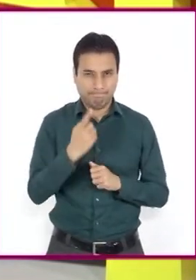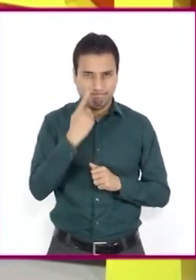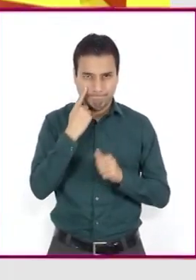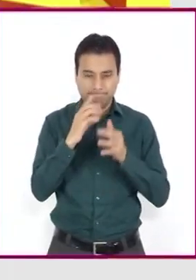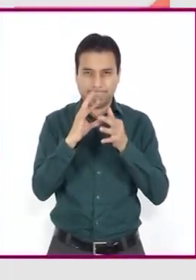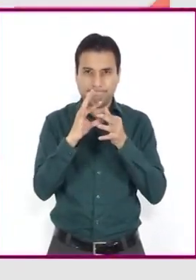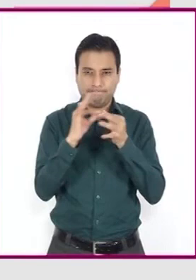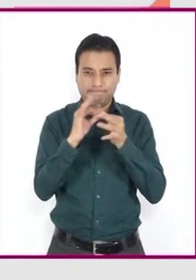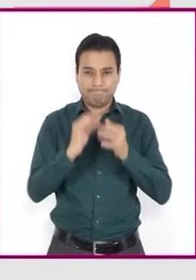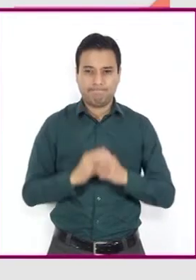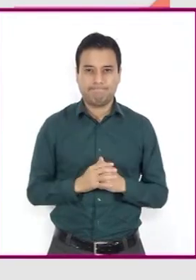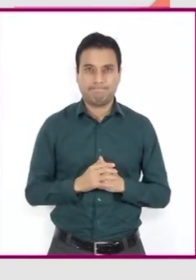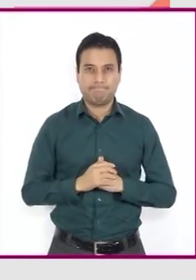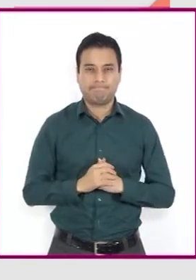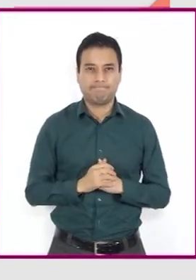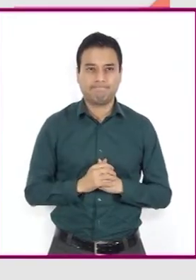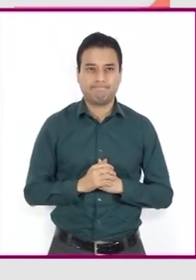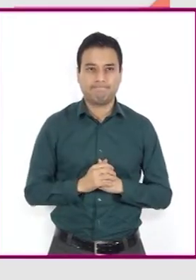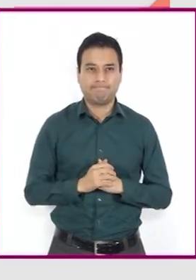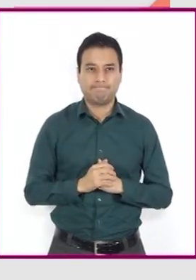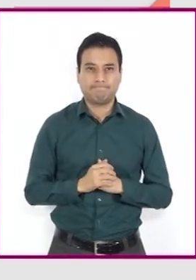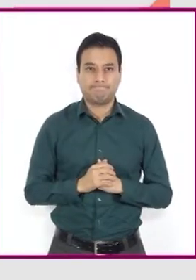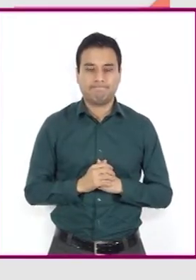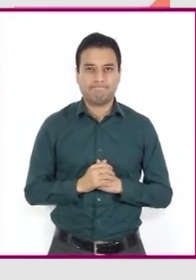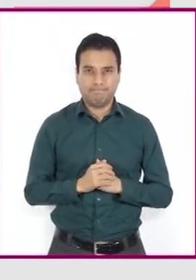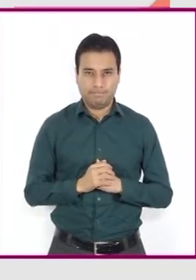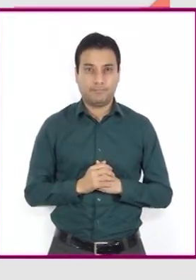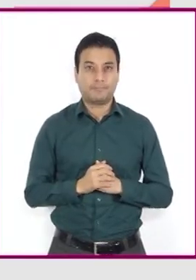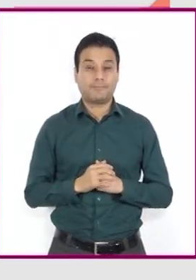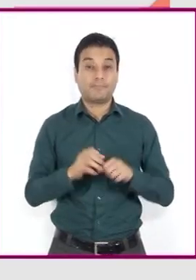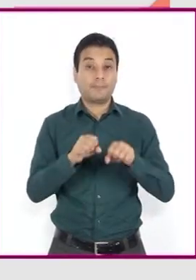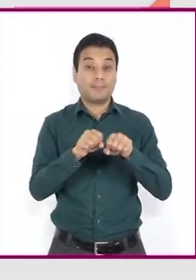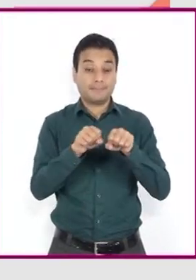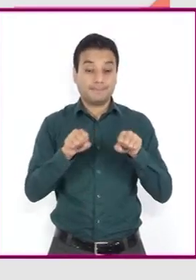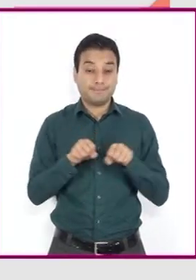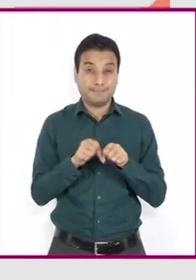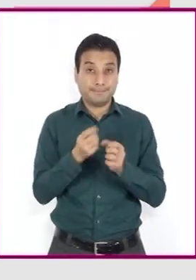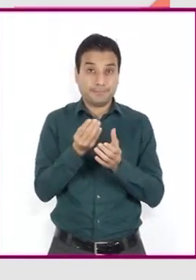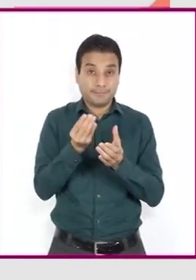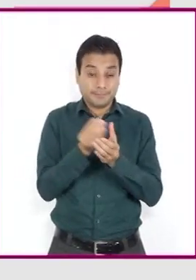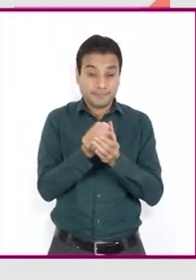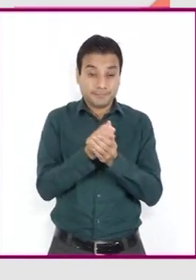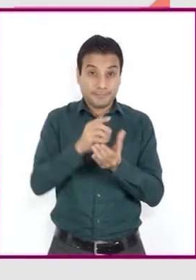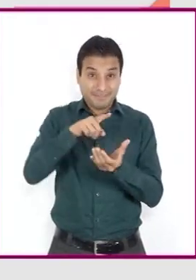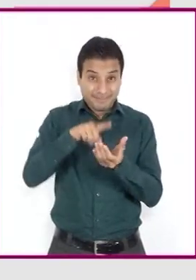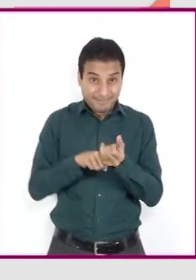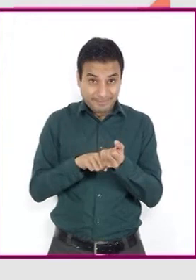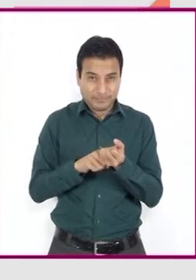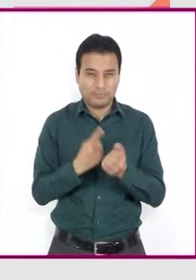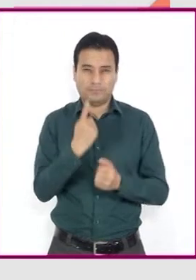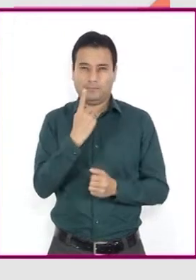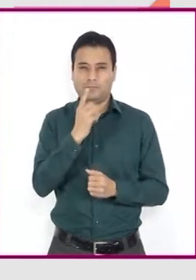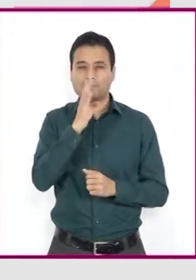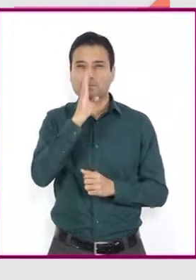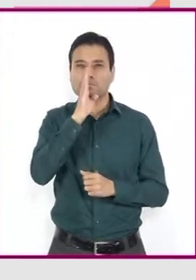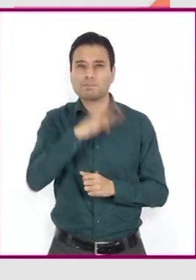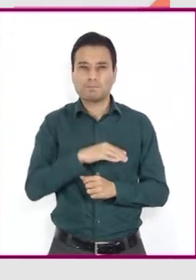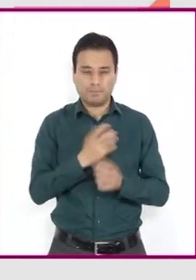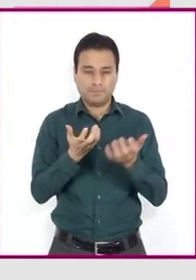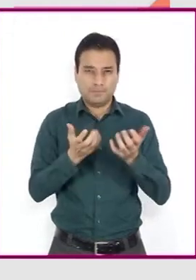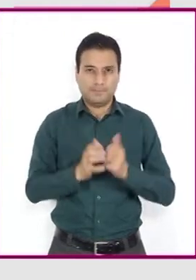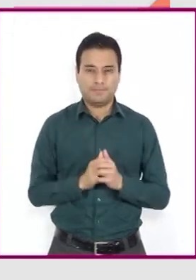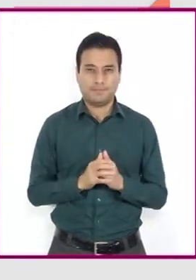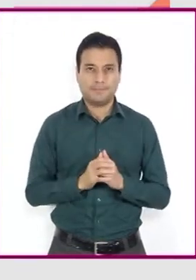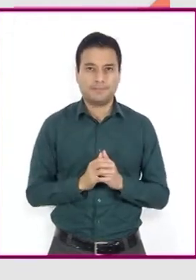verbal. Conducta detectada en un salón de clases para que los alumnos empiecen a redactar su reglamento.